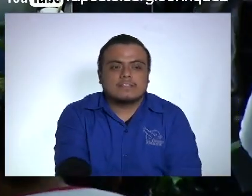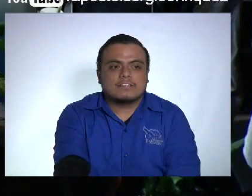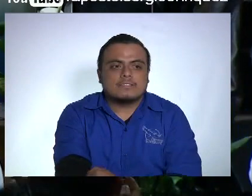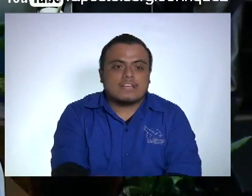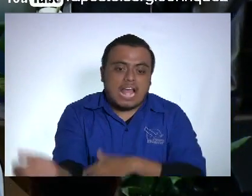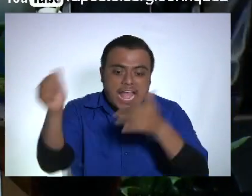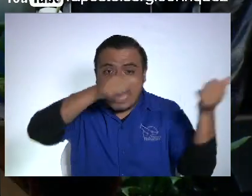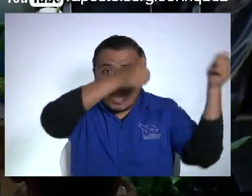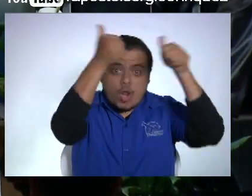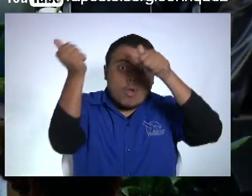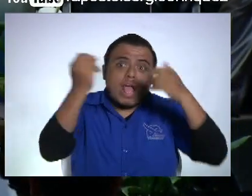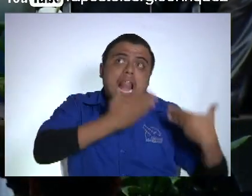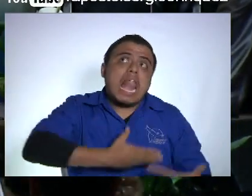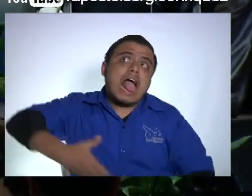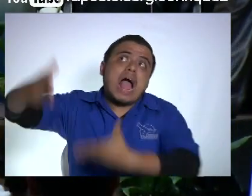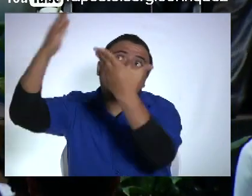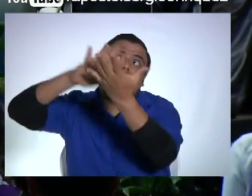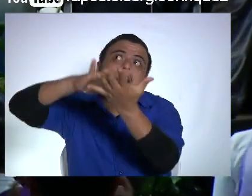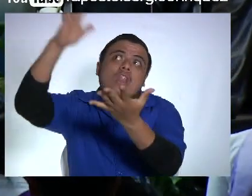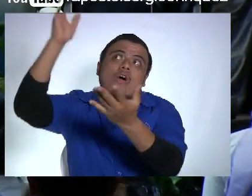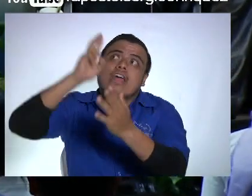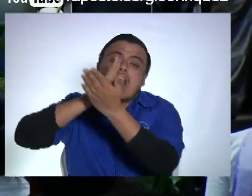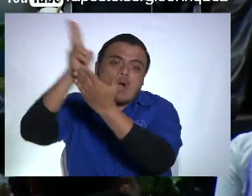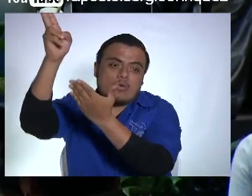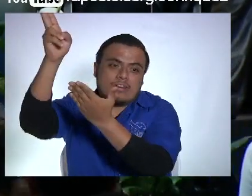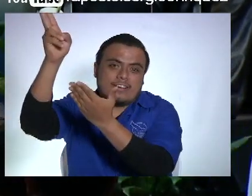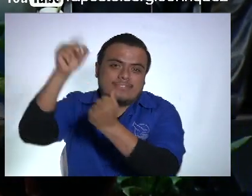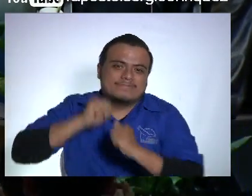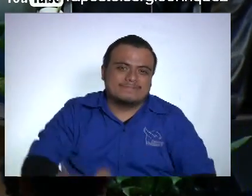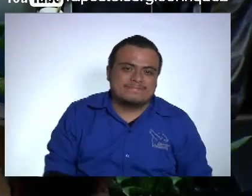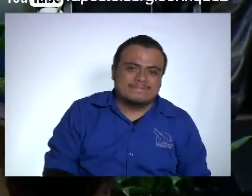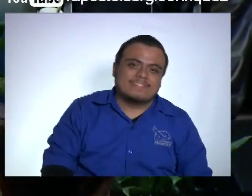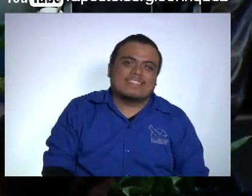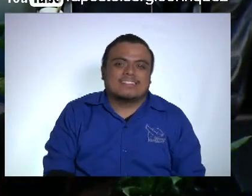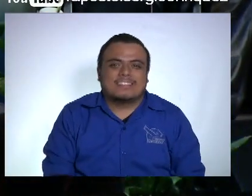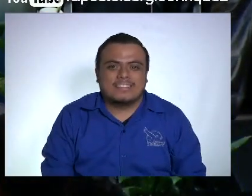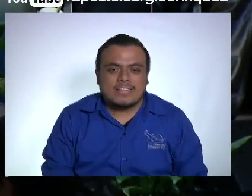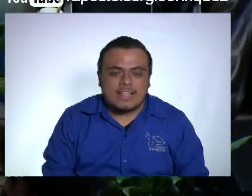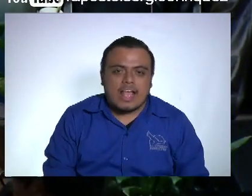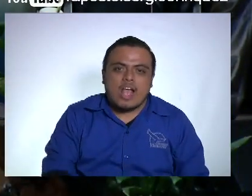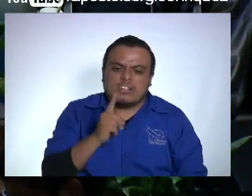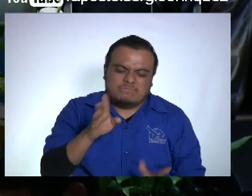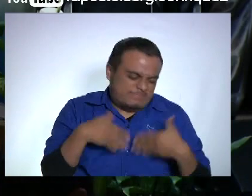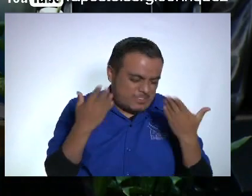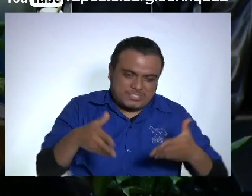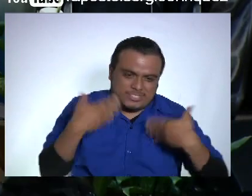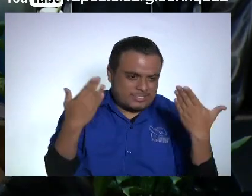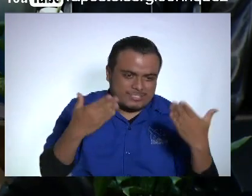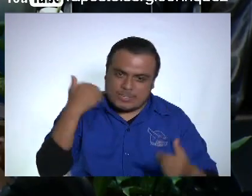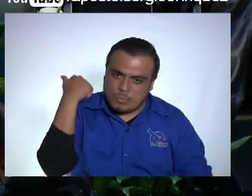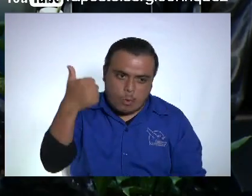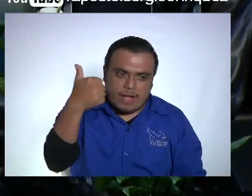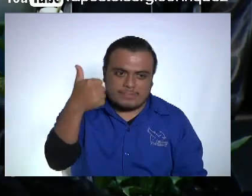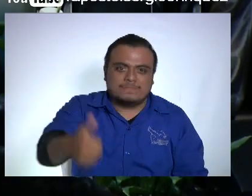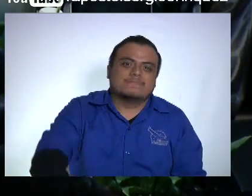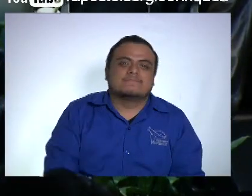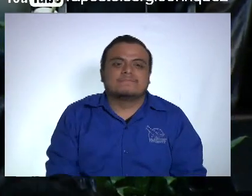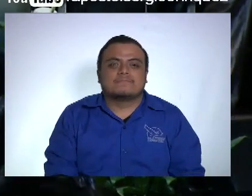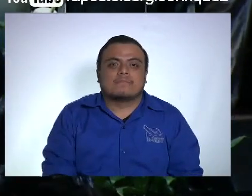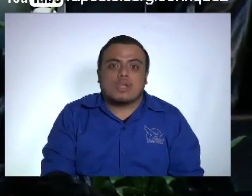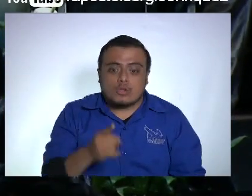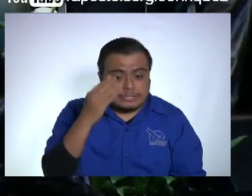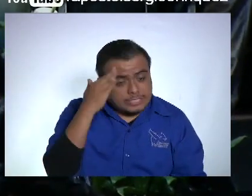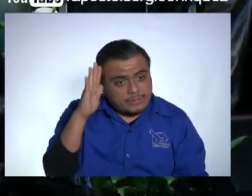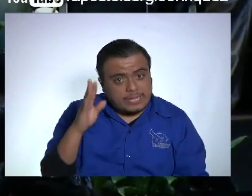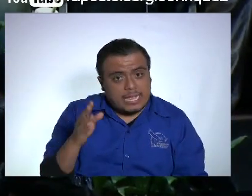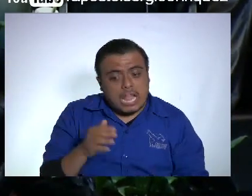Aleluya, Él es toda honra y toda gloria. Aleluya, está usted contento, eso es bueno. Como usted sabe,